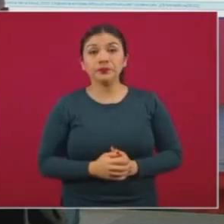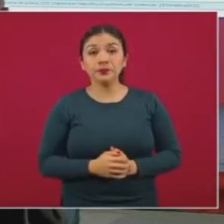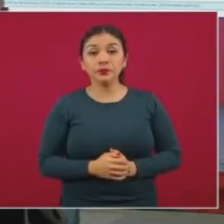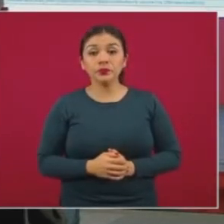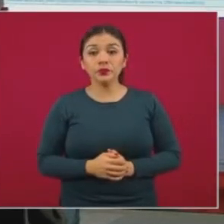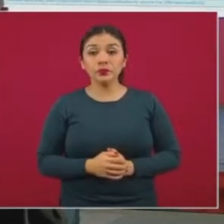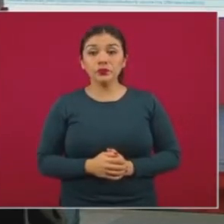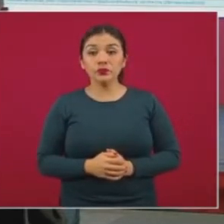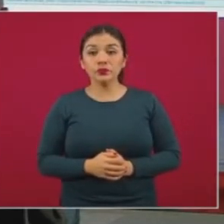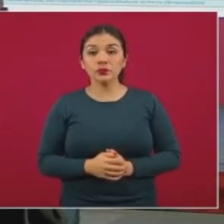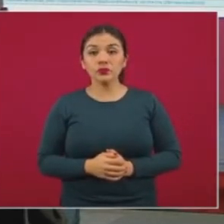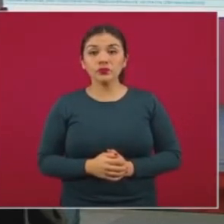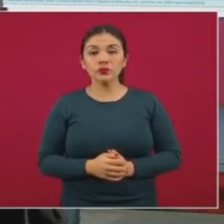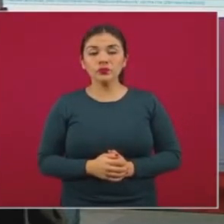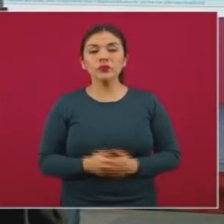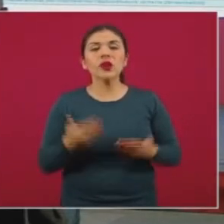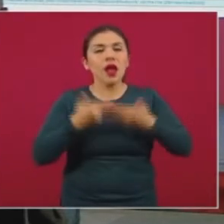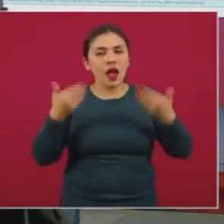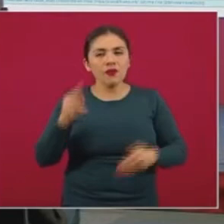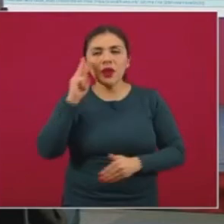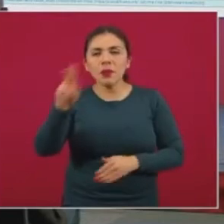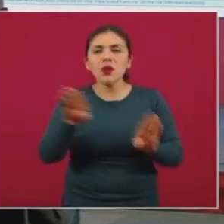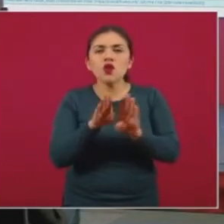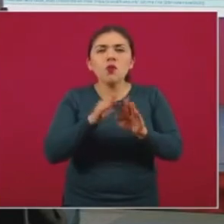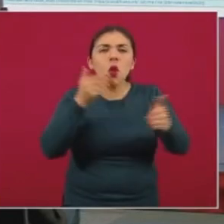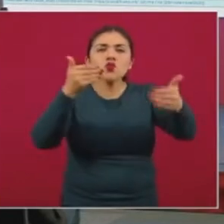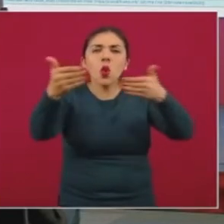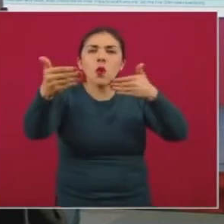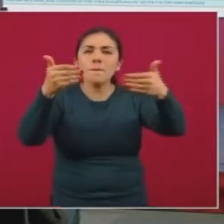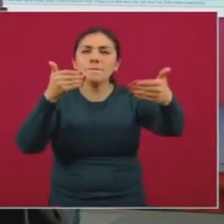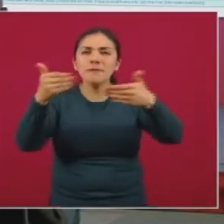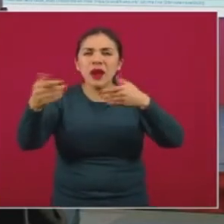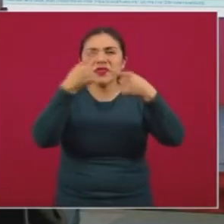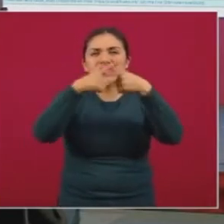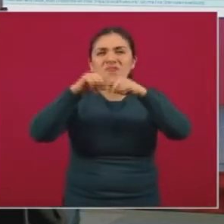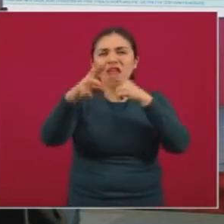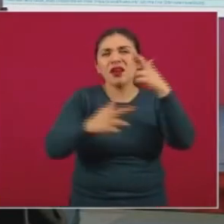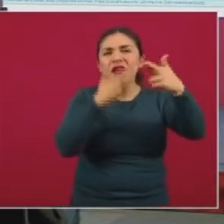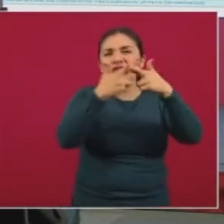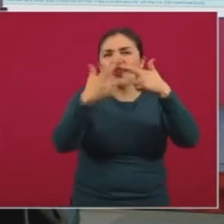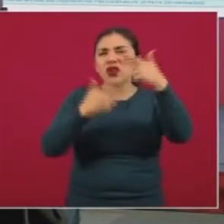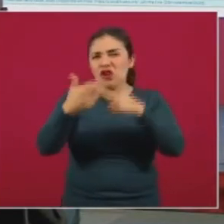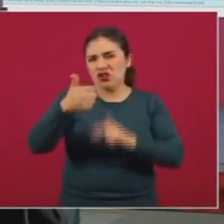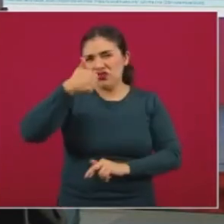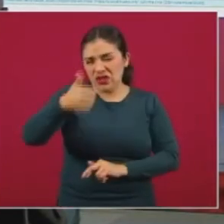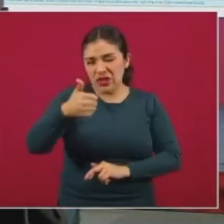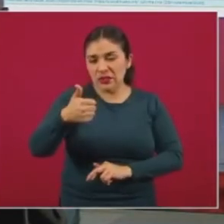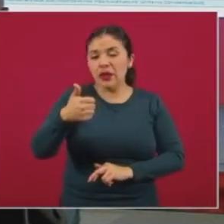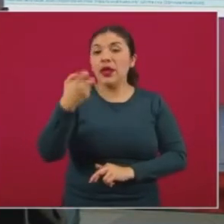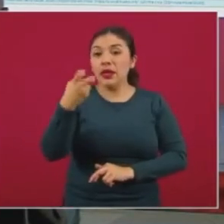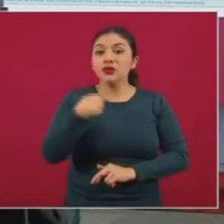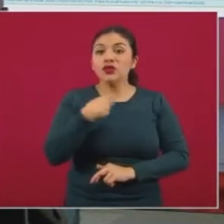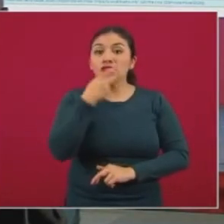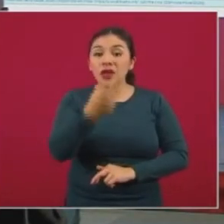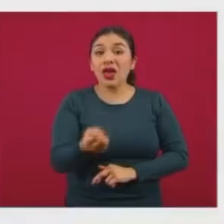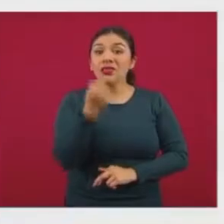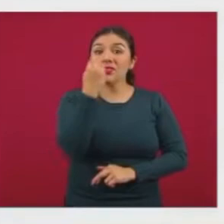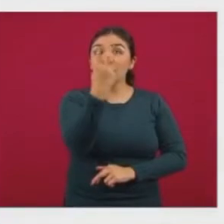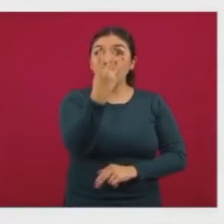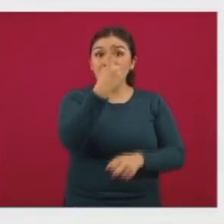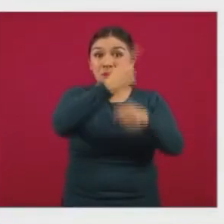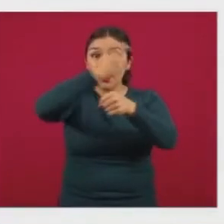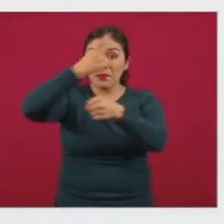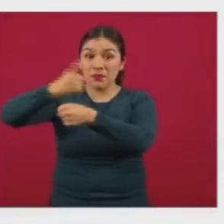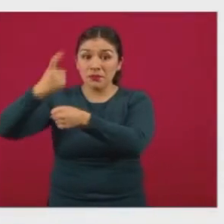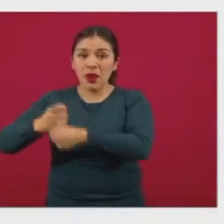siguiente diapositiva, vemos el comparativo precisamente entre estas 6 regiones. Ya decíamos que las 3 primeras,